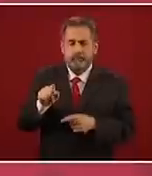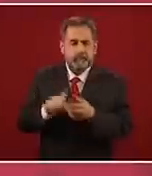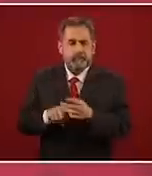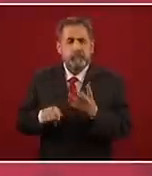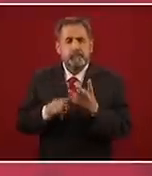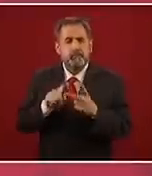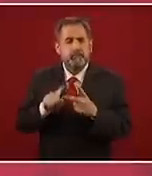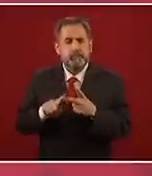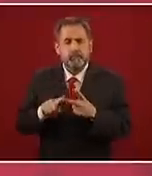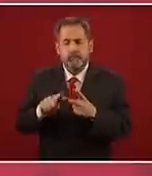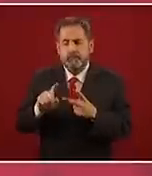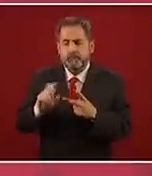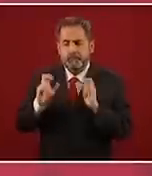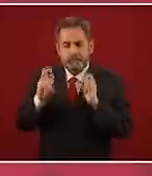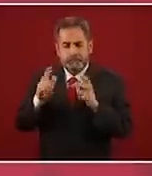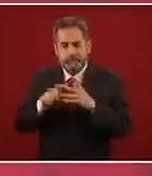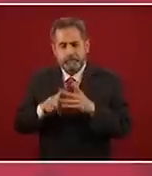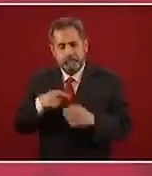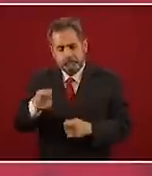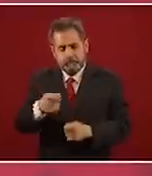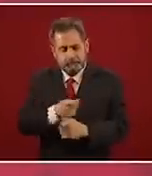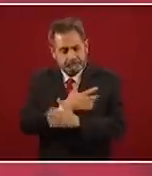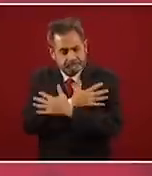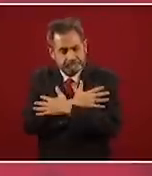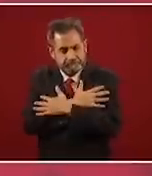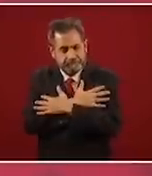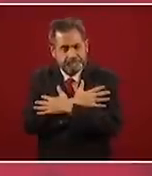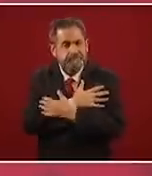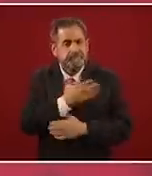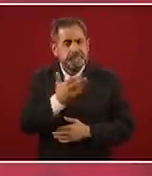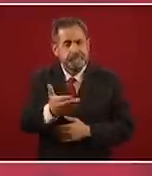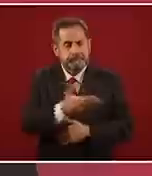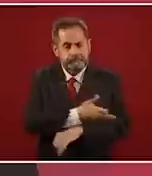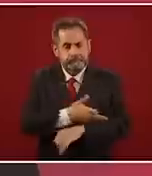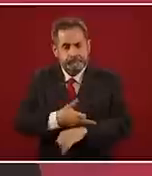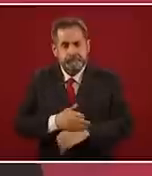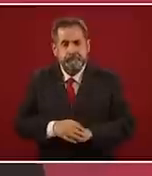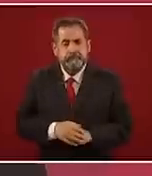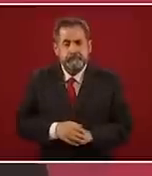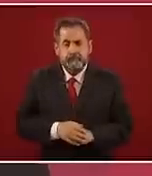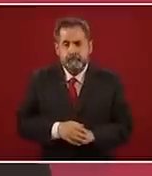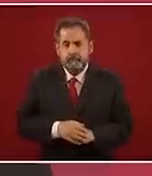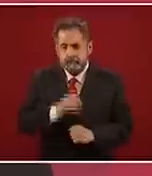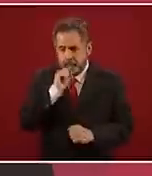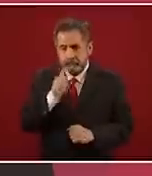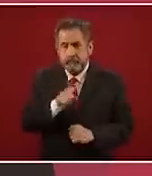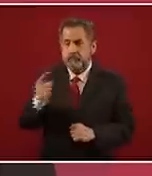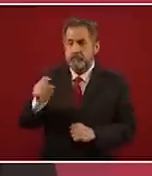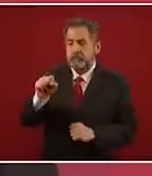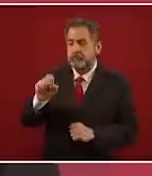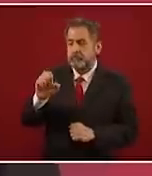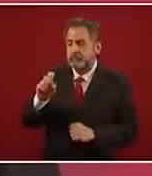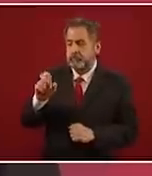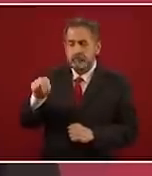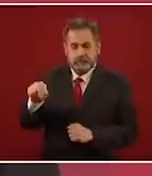de las Margaritas, Chiapas. Mi abrazo a sus familiares. Y la Secretaría de la Defensa está